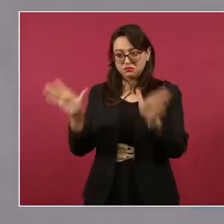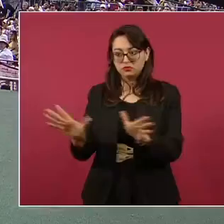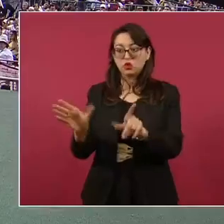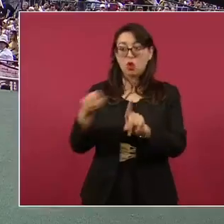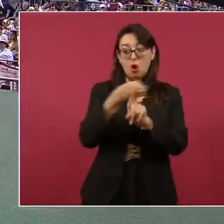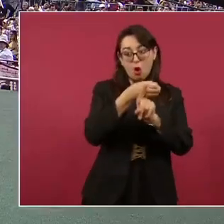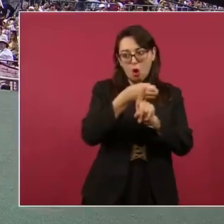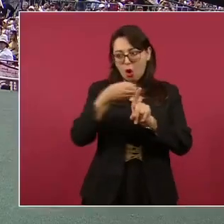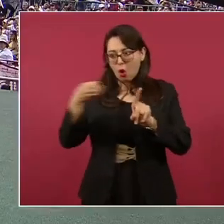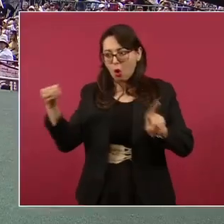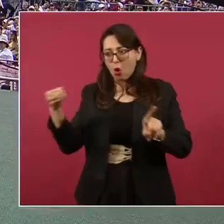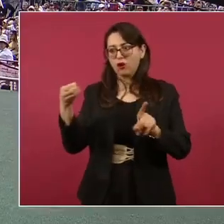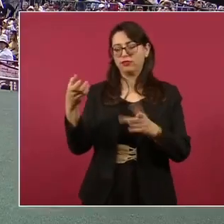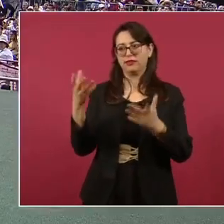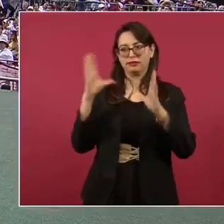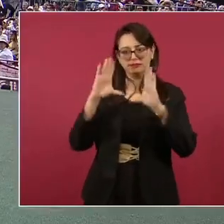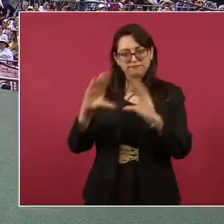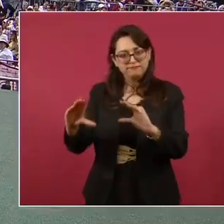y finalmente,